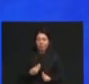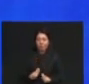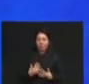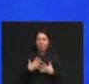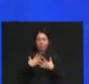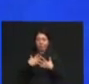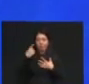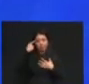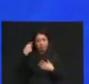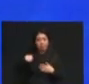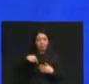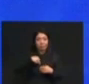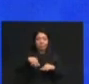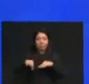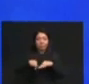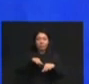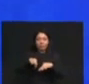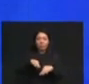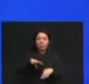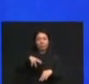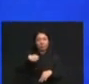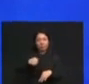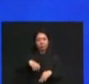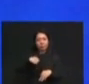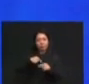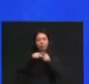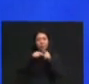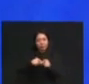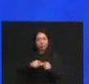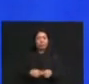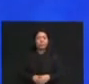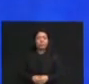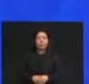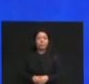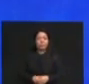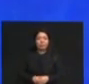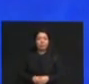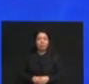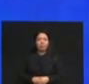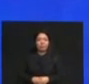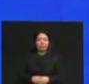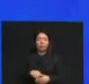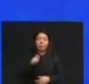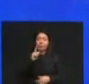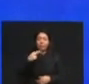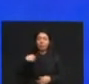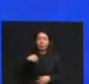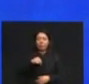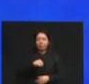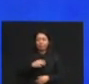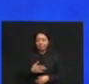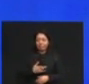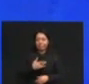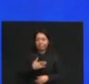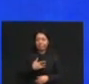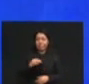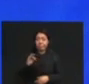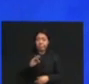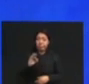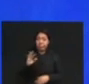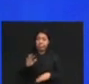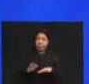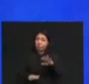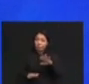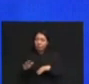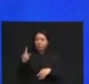labor con mayor fuerza y determinación. Nos recuerda que, aunque el camino puede ser difícil, cada paso que damos